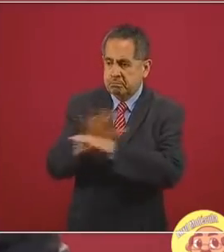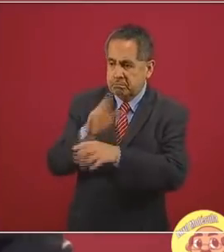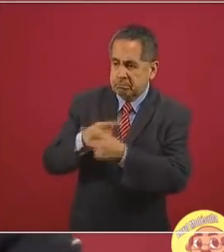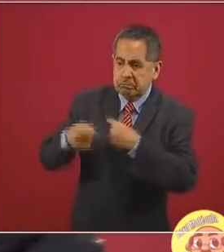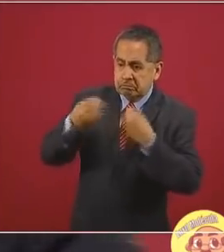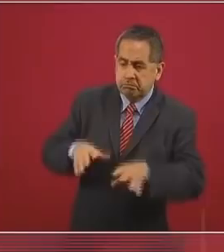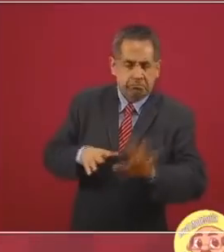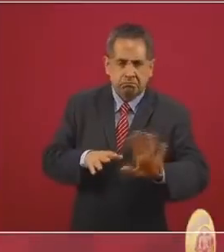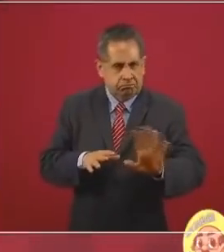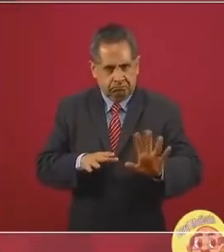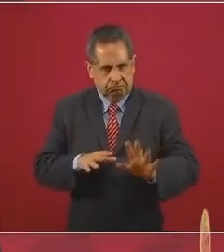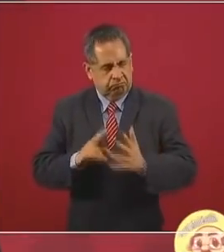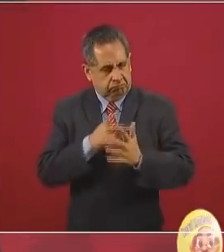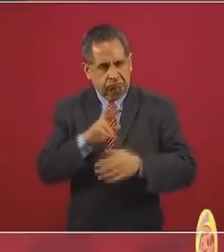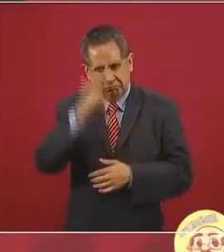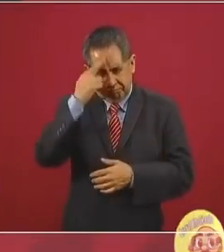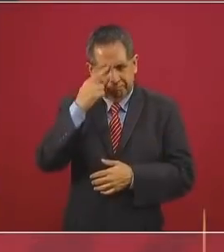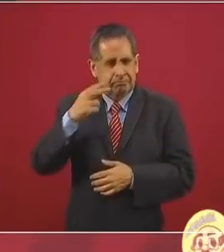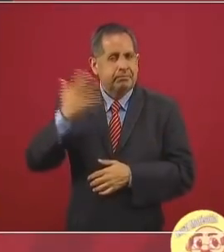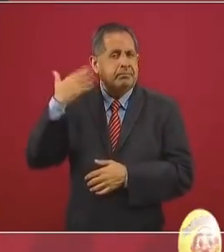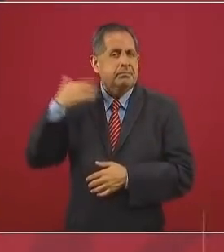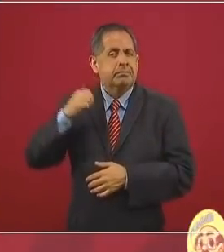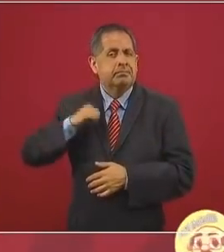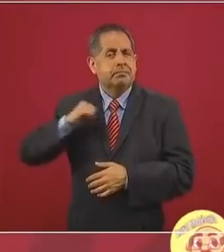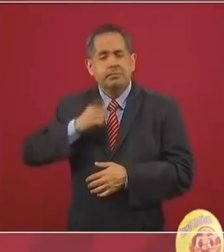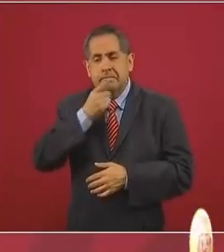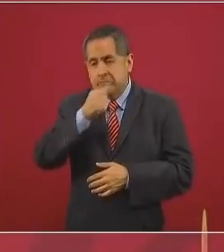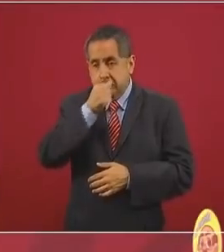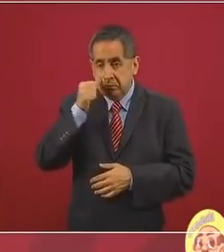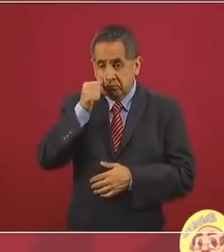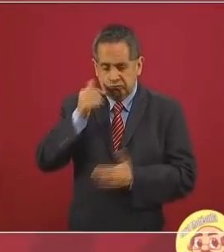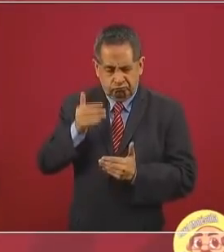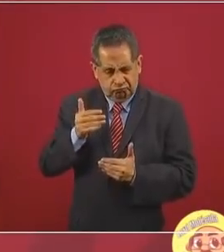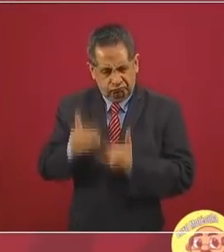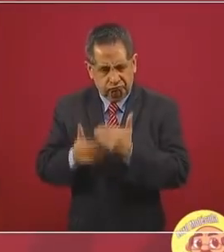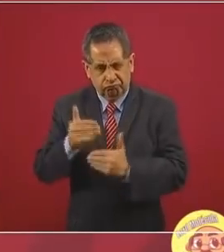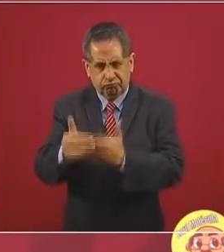Juárez, que avancemos para que cuando se tenga